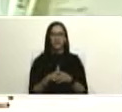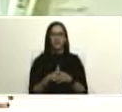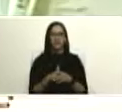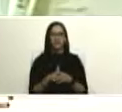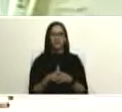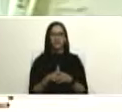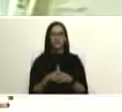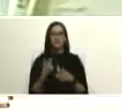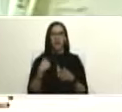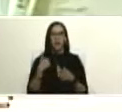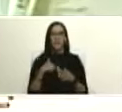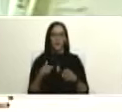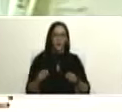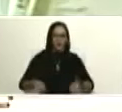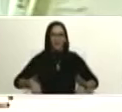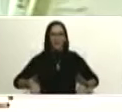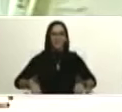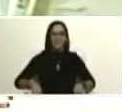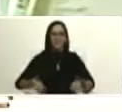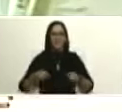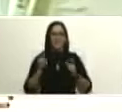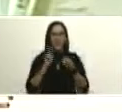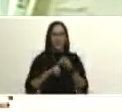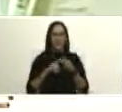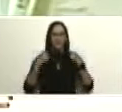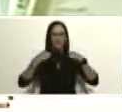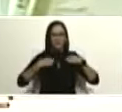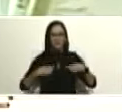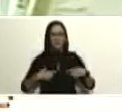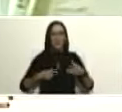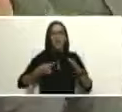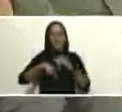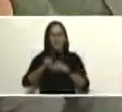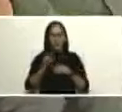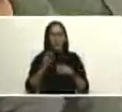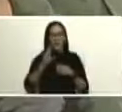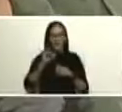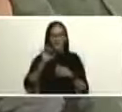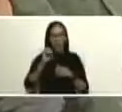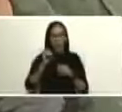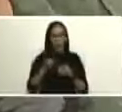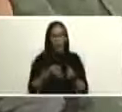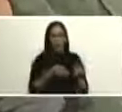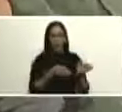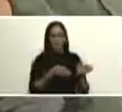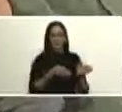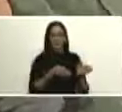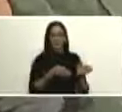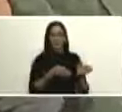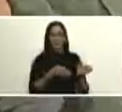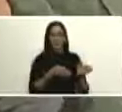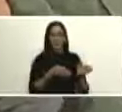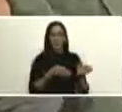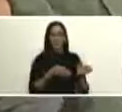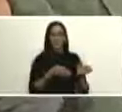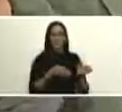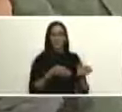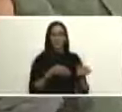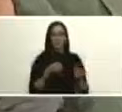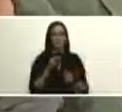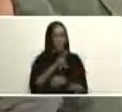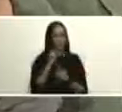O sea que si me pongo mi traje de baño y Silita su traje de baño, nos vamos para Guamita ahorita. Pero ustedes prometen que no me toman ni una